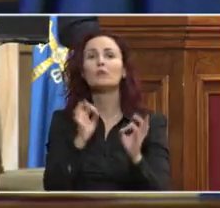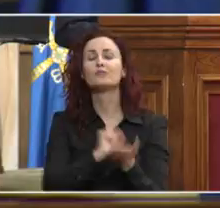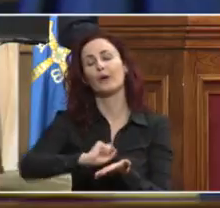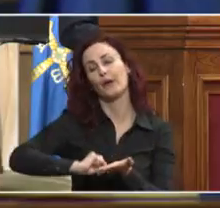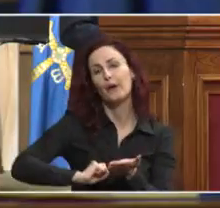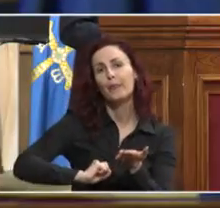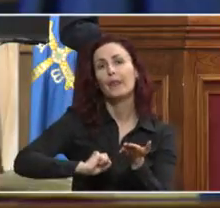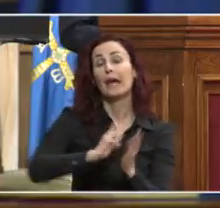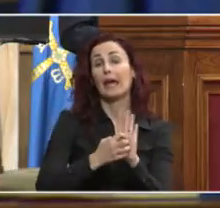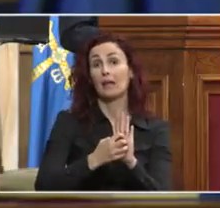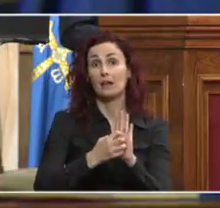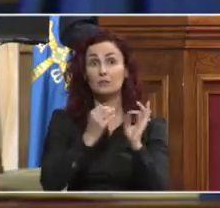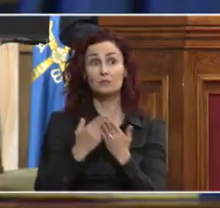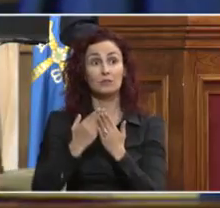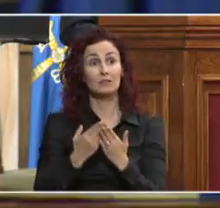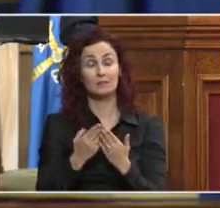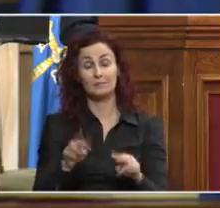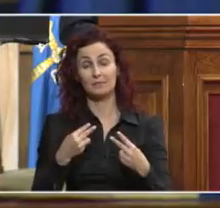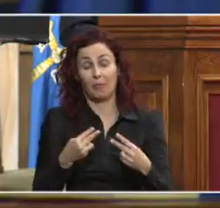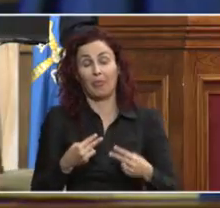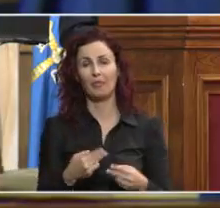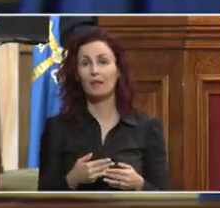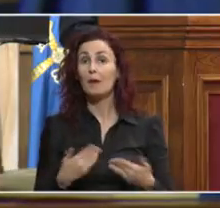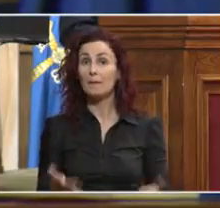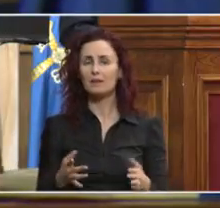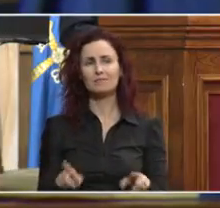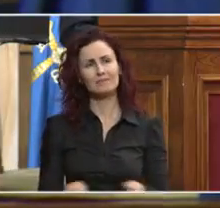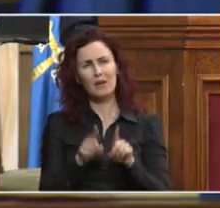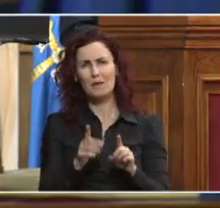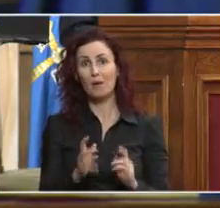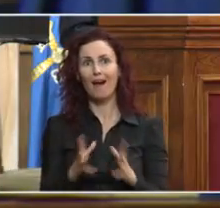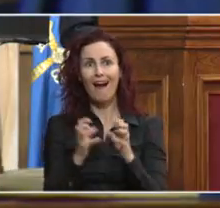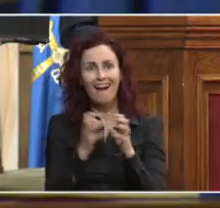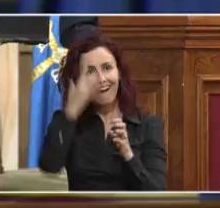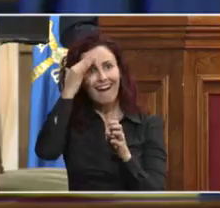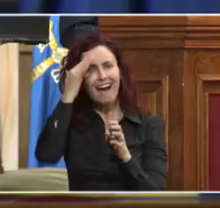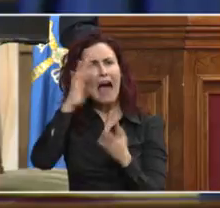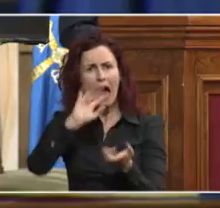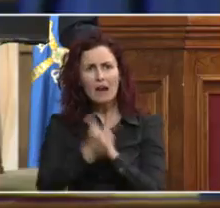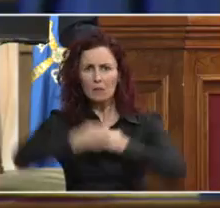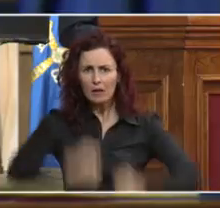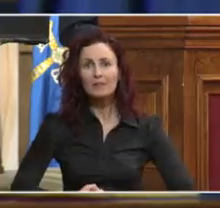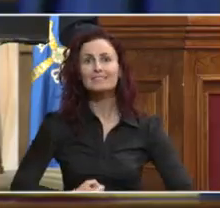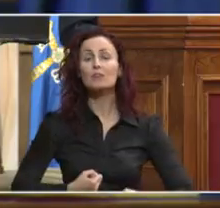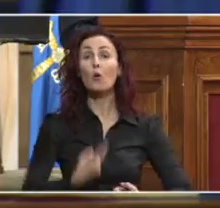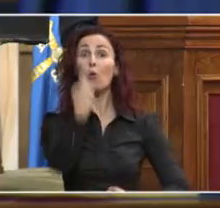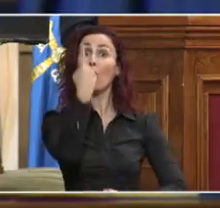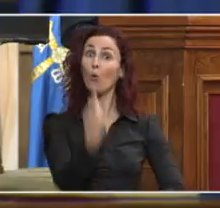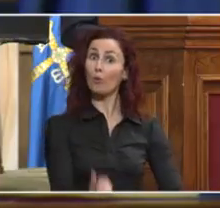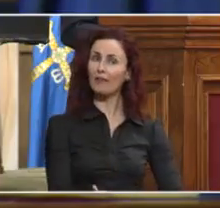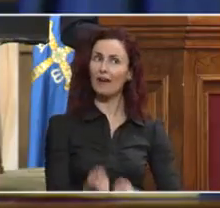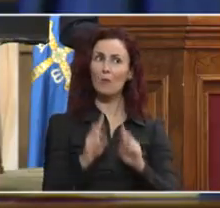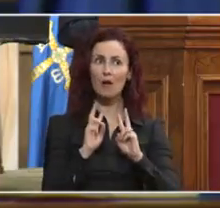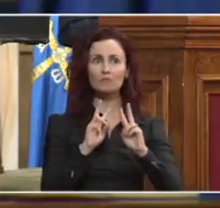y todo a estudiantes a quienes les importaba un comino. Pero eso no iba a mermar mi entusiasmo, sino todo lo contrario. Y un día se hizo la